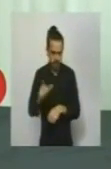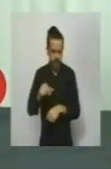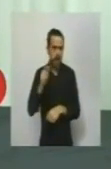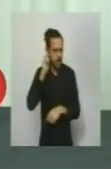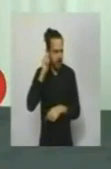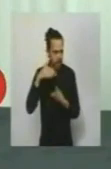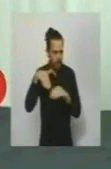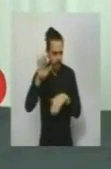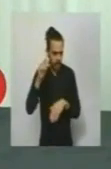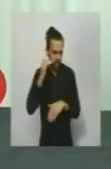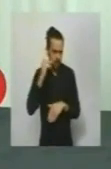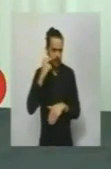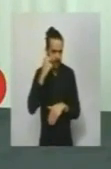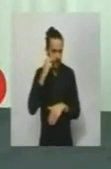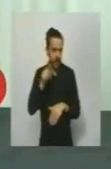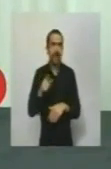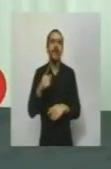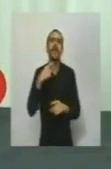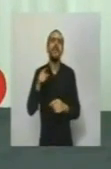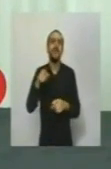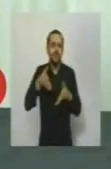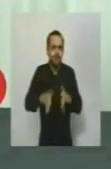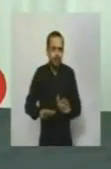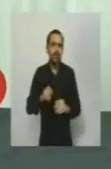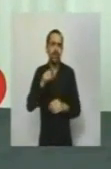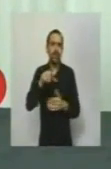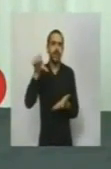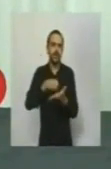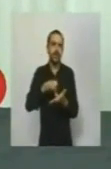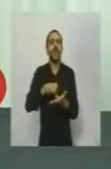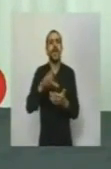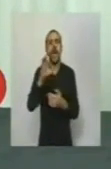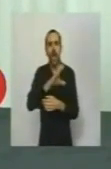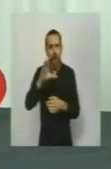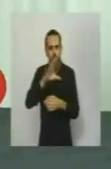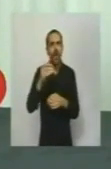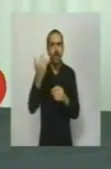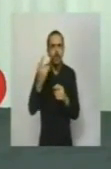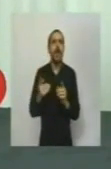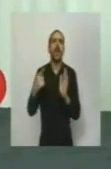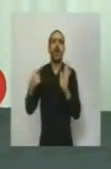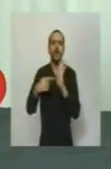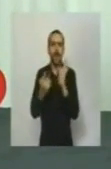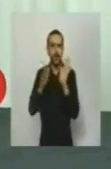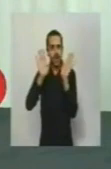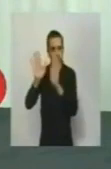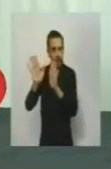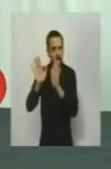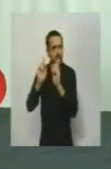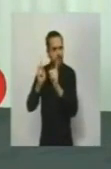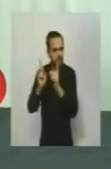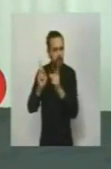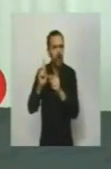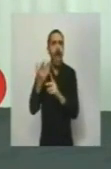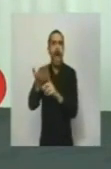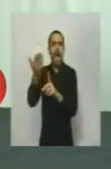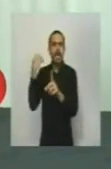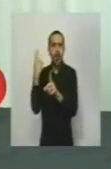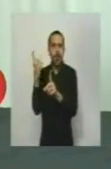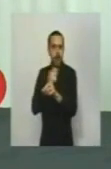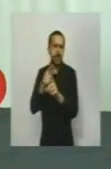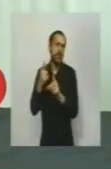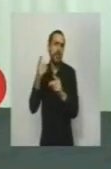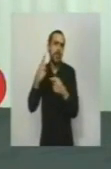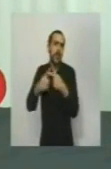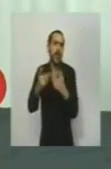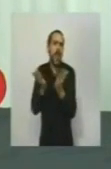la ciudad de Concordia, que se encontraba en la ciudad de Buenos Aires hace un mes, haciéndose estudios pertinentes para una